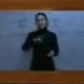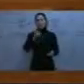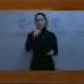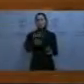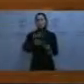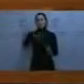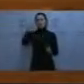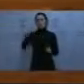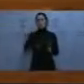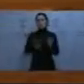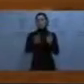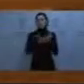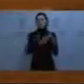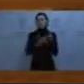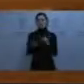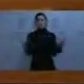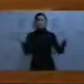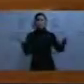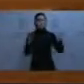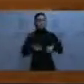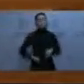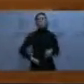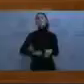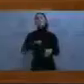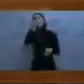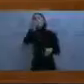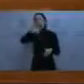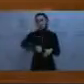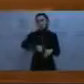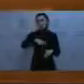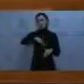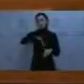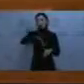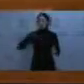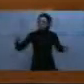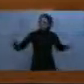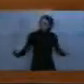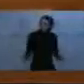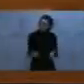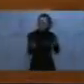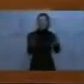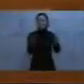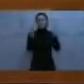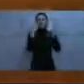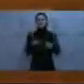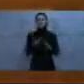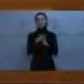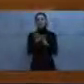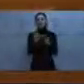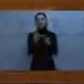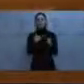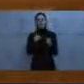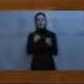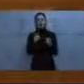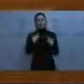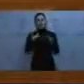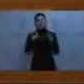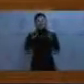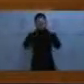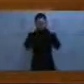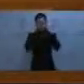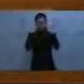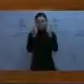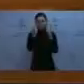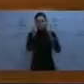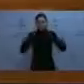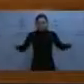no tiene ley de transparencia aprobada. Y ese impulso hay que darlo. Al igual, señorías, y finalizo, que hay que dar un impulso